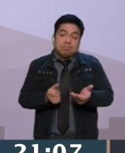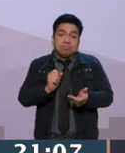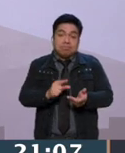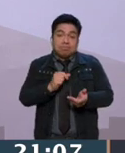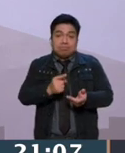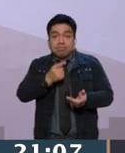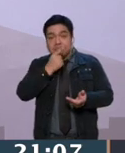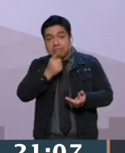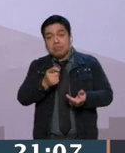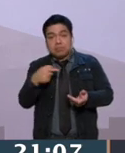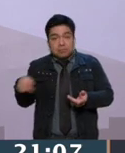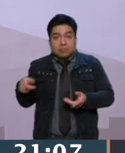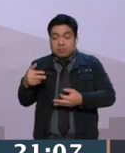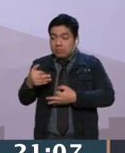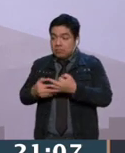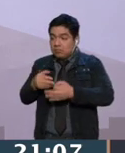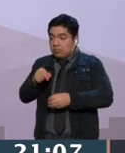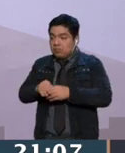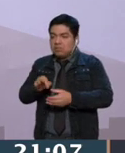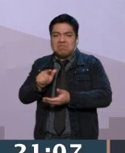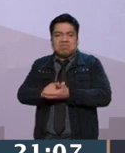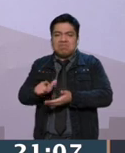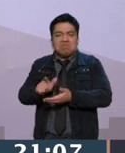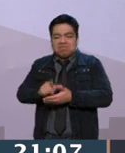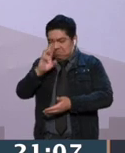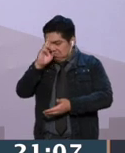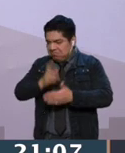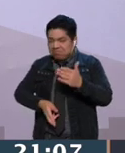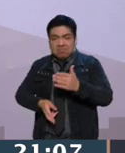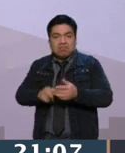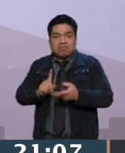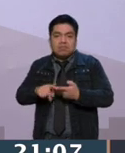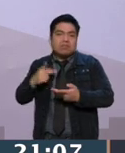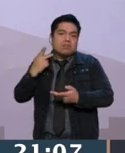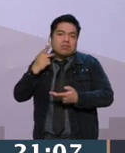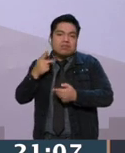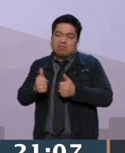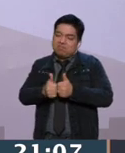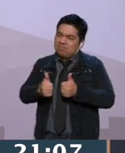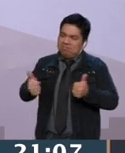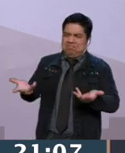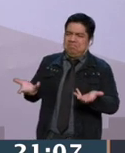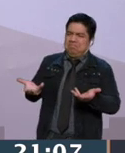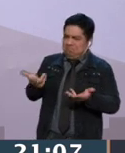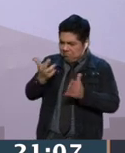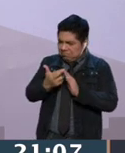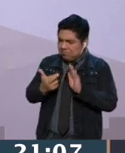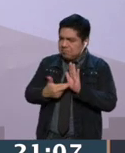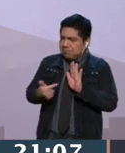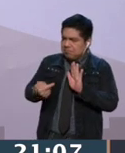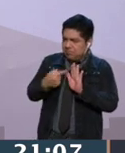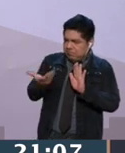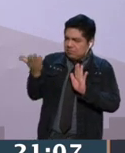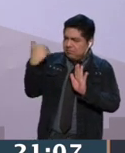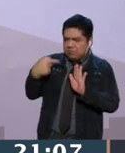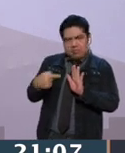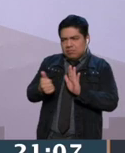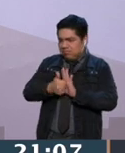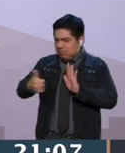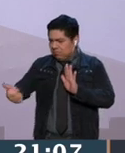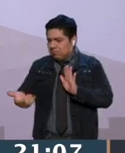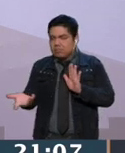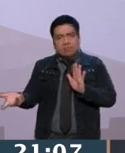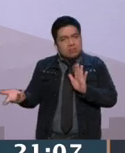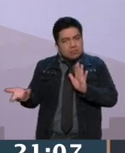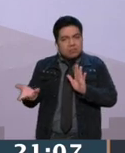mencionó que la decisión del tribunal es ilegal, de carácter político y lejana a los criterios que este órgano ha establecido con anterioridad y, en este